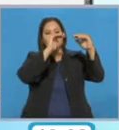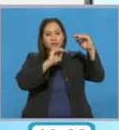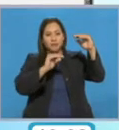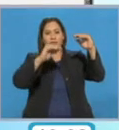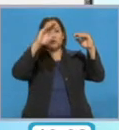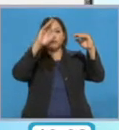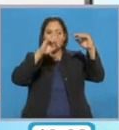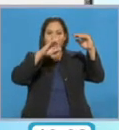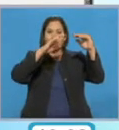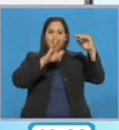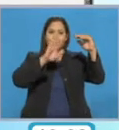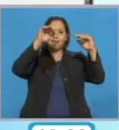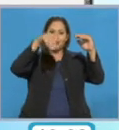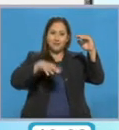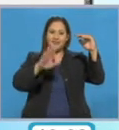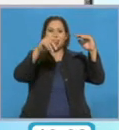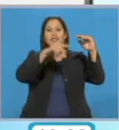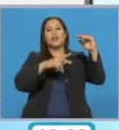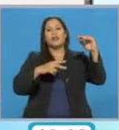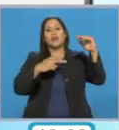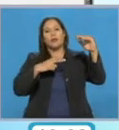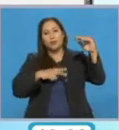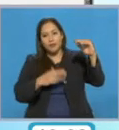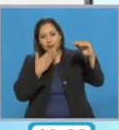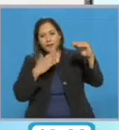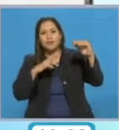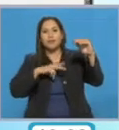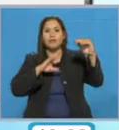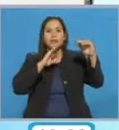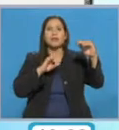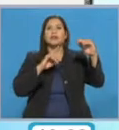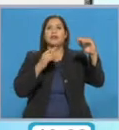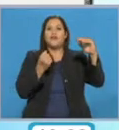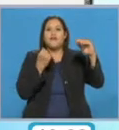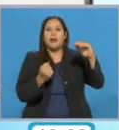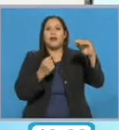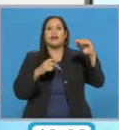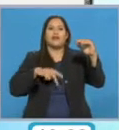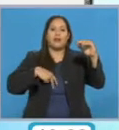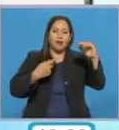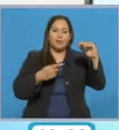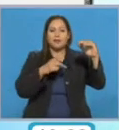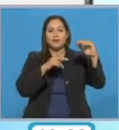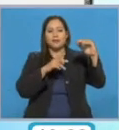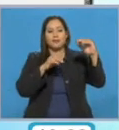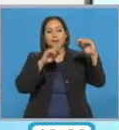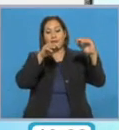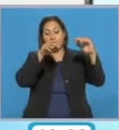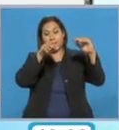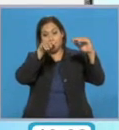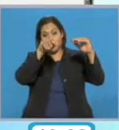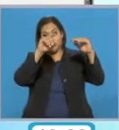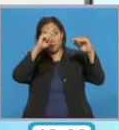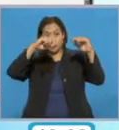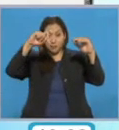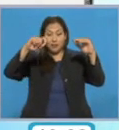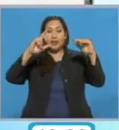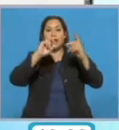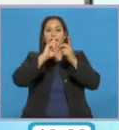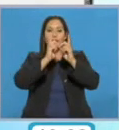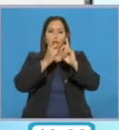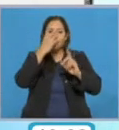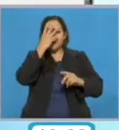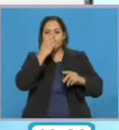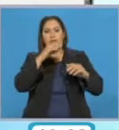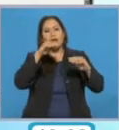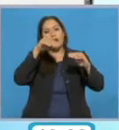puede sentir mal, pero se vuelve a levantar. Hay personas que al quedarse la firma hacia abajo, nos dice, bueno, se deprimen, se van hacia abajo,